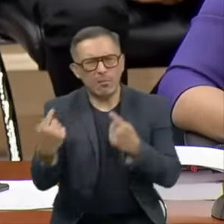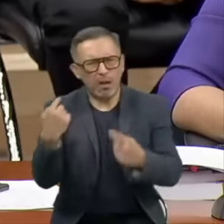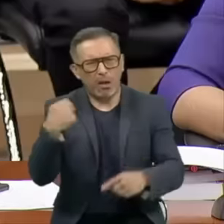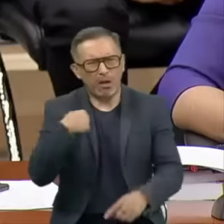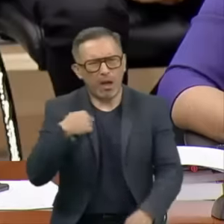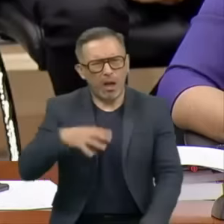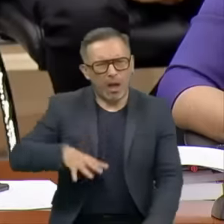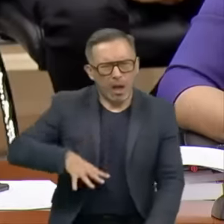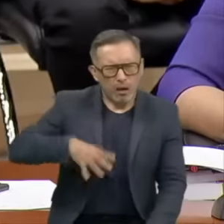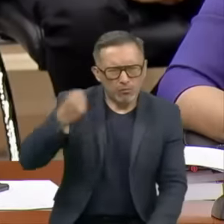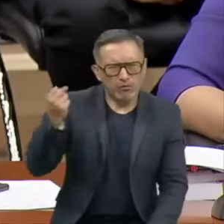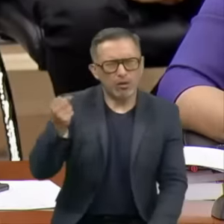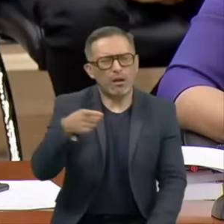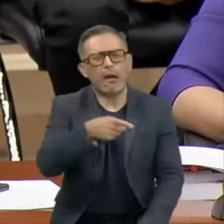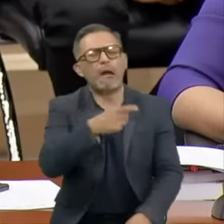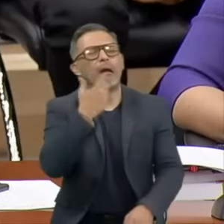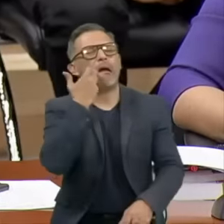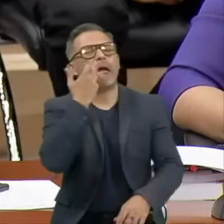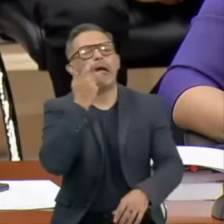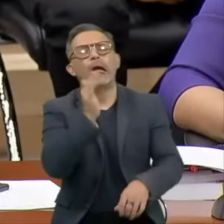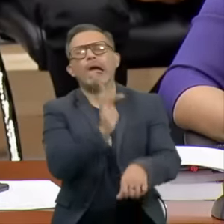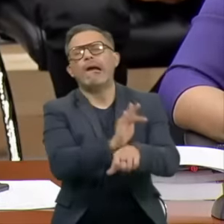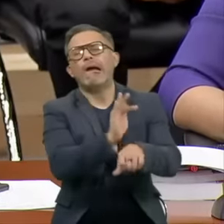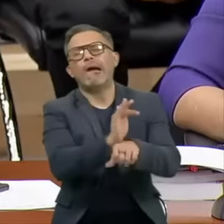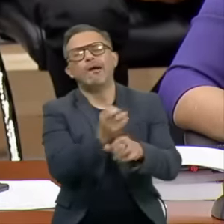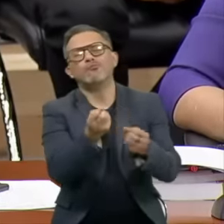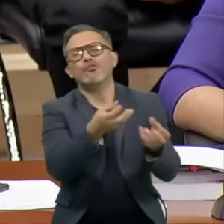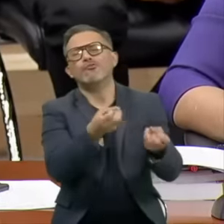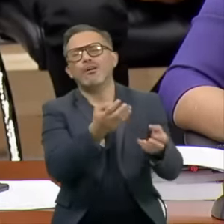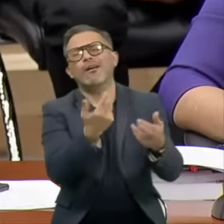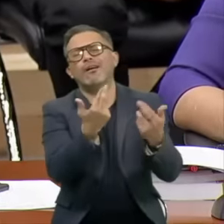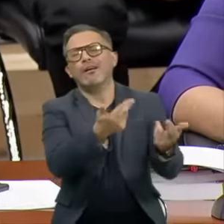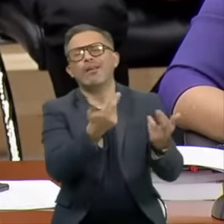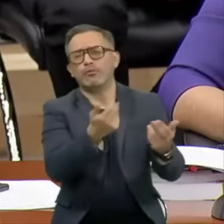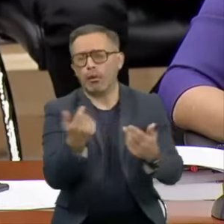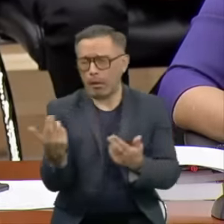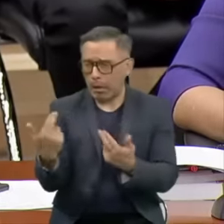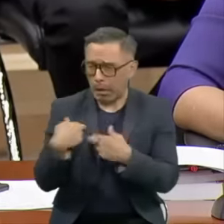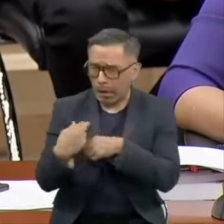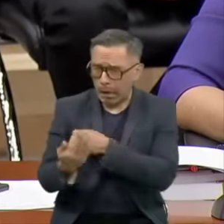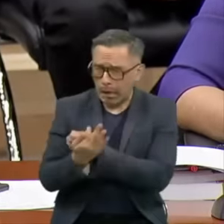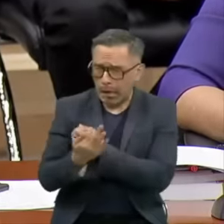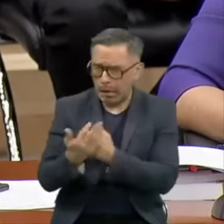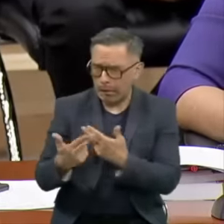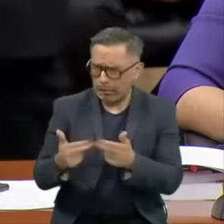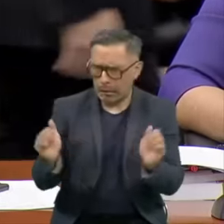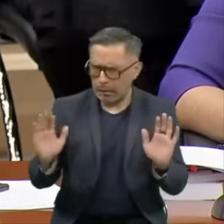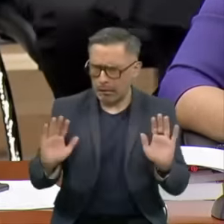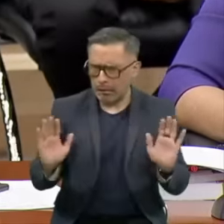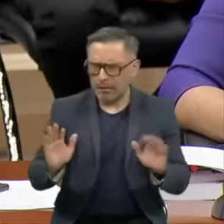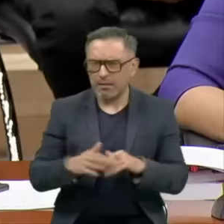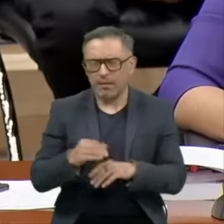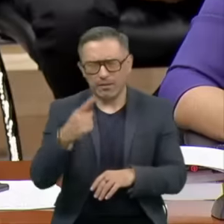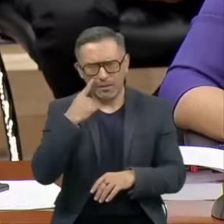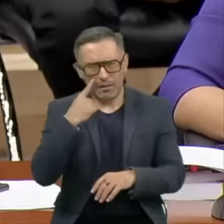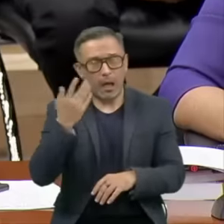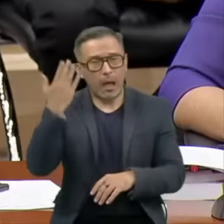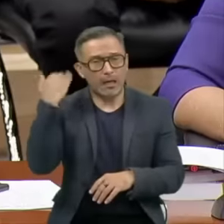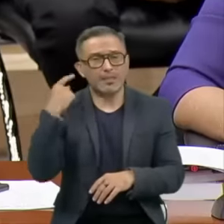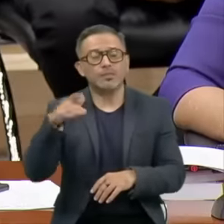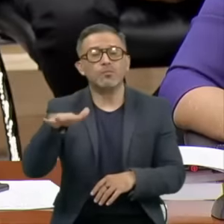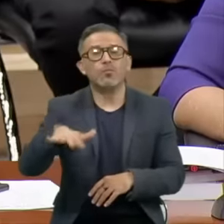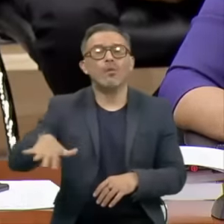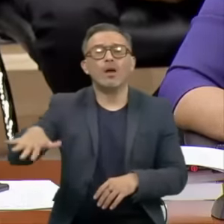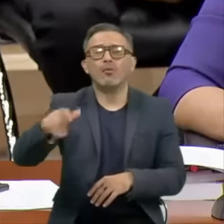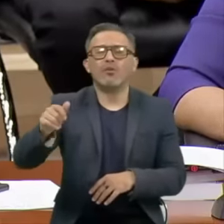nadie nos regala nada. Miren, pasaron de despreciar al pueblo a